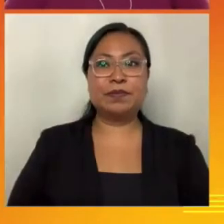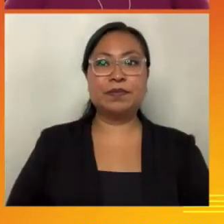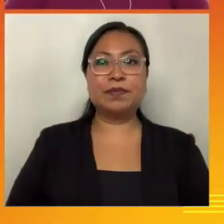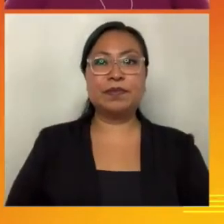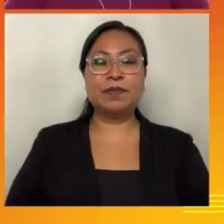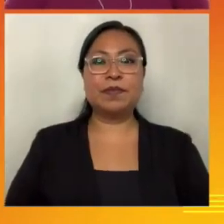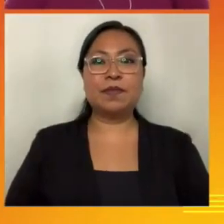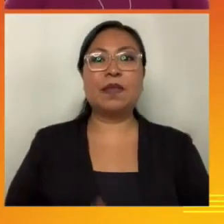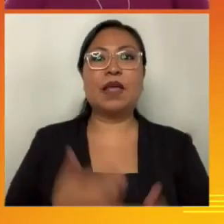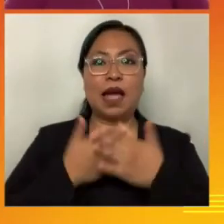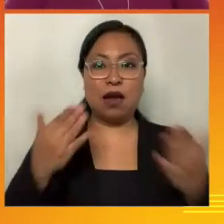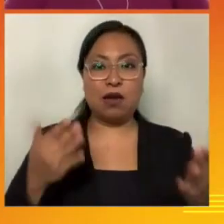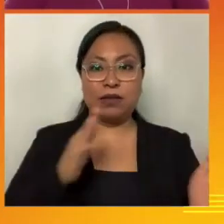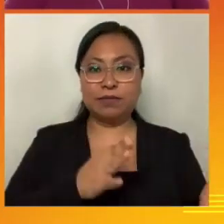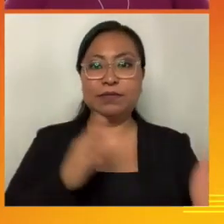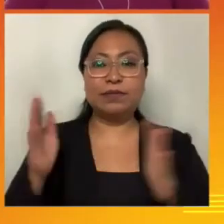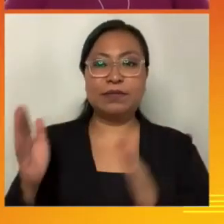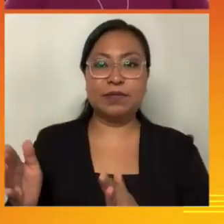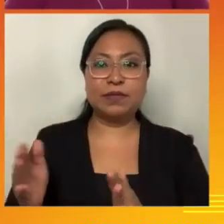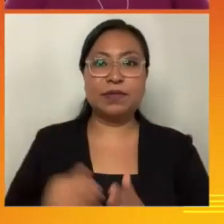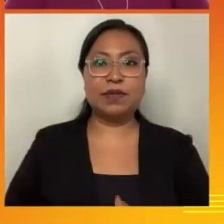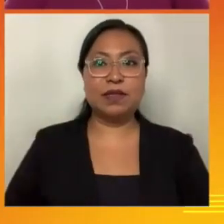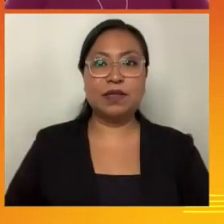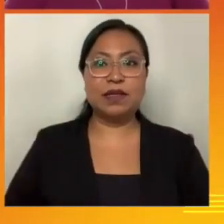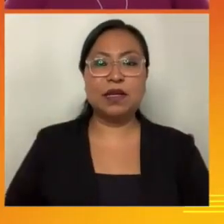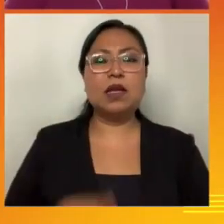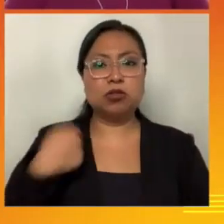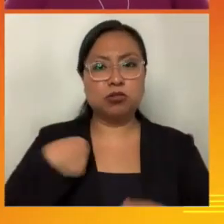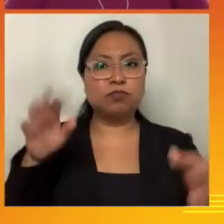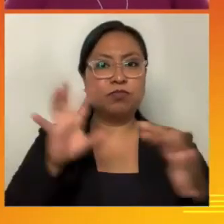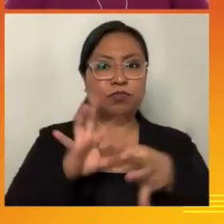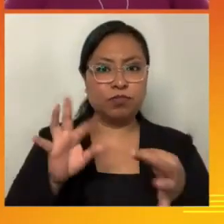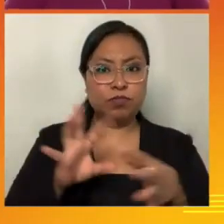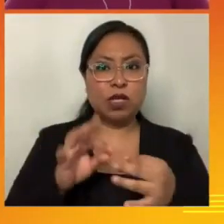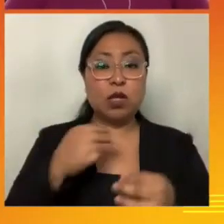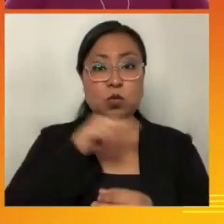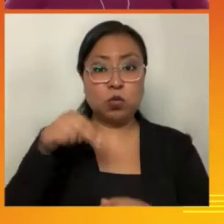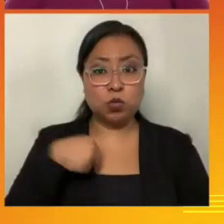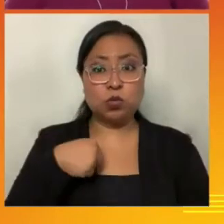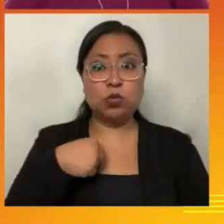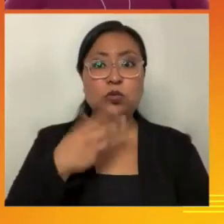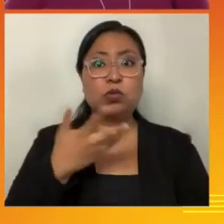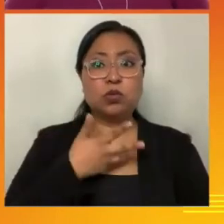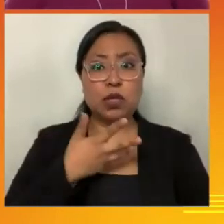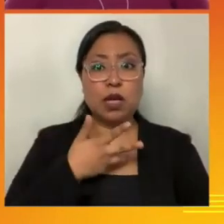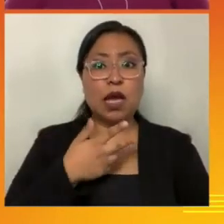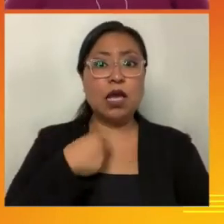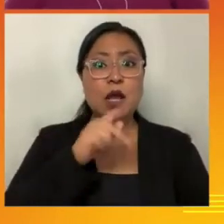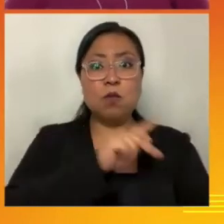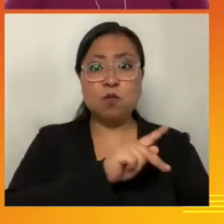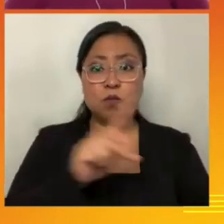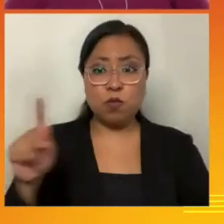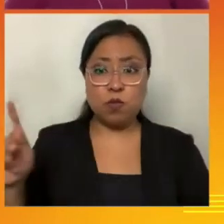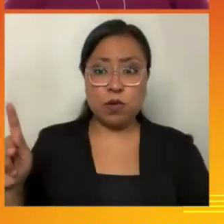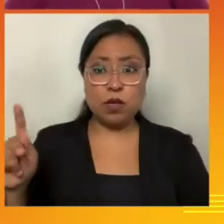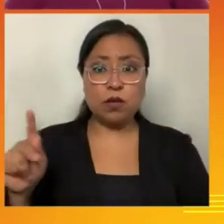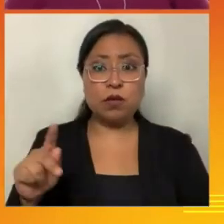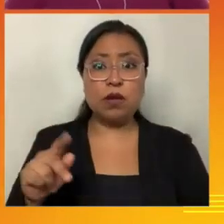el programa, les comento que nosotros tenemos un público actualmente